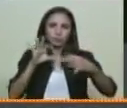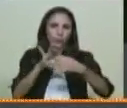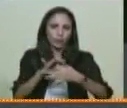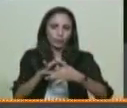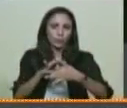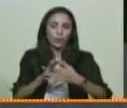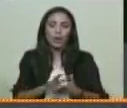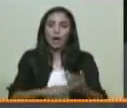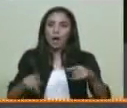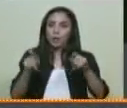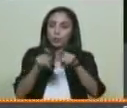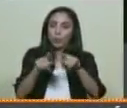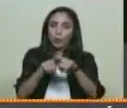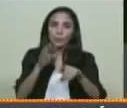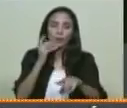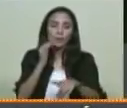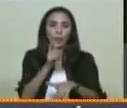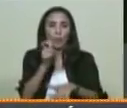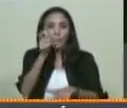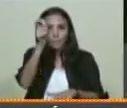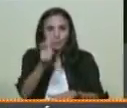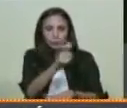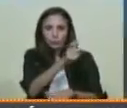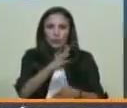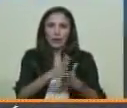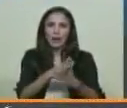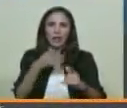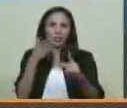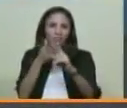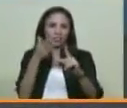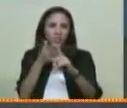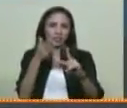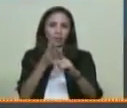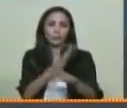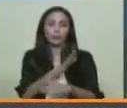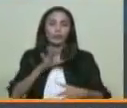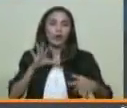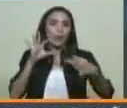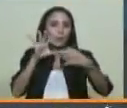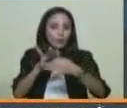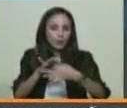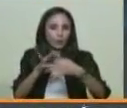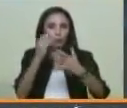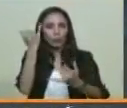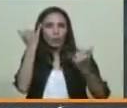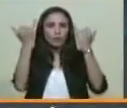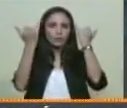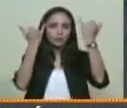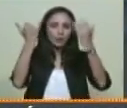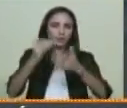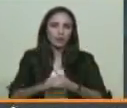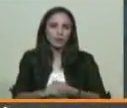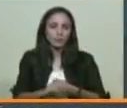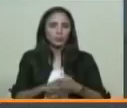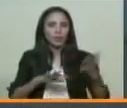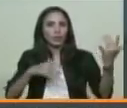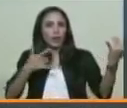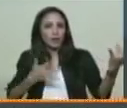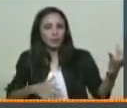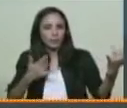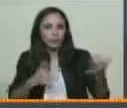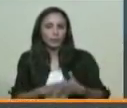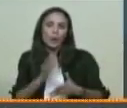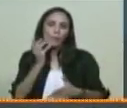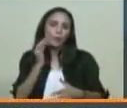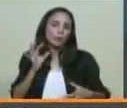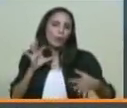del mundo, tienen una raíz aliprimerista. En Ali se dan la mano Cristo y el Che. Se dan la